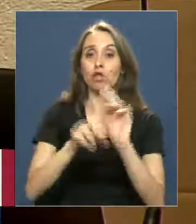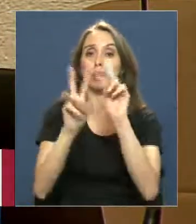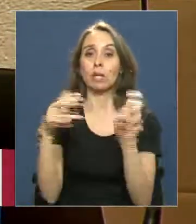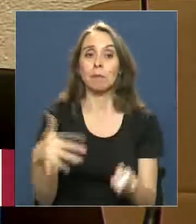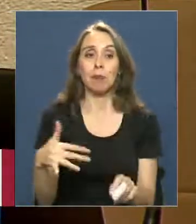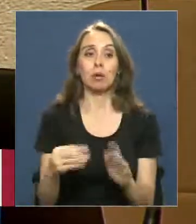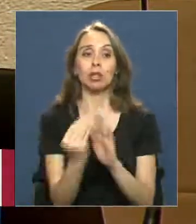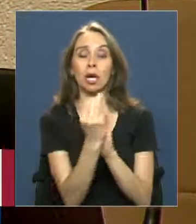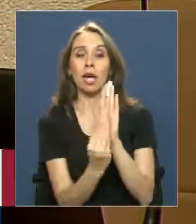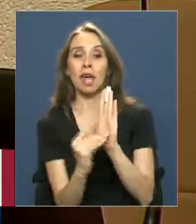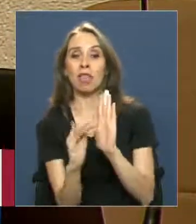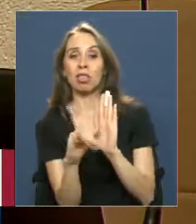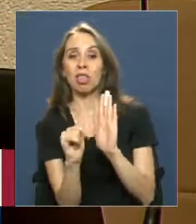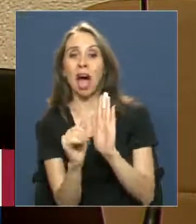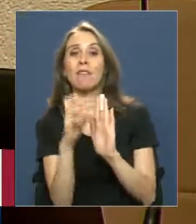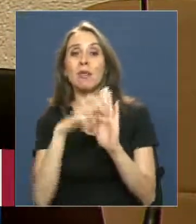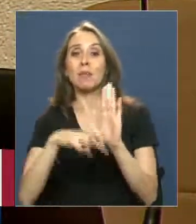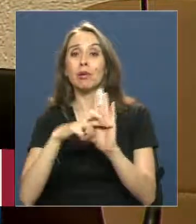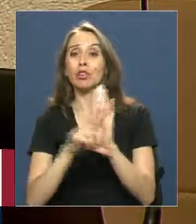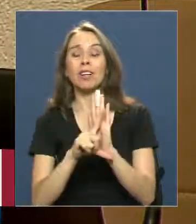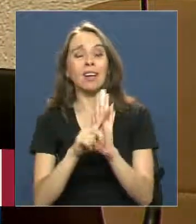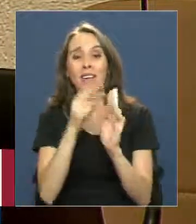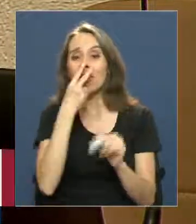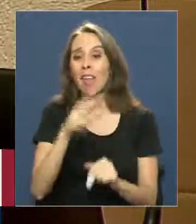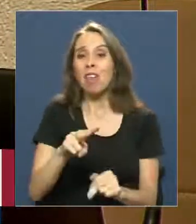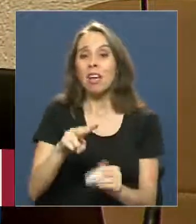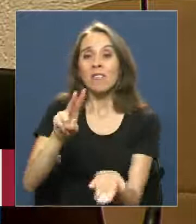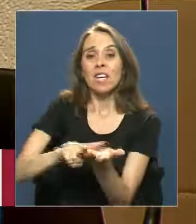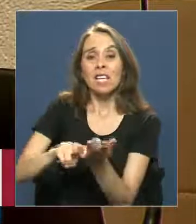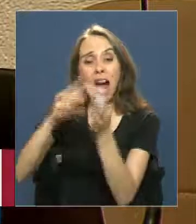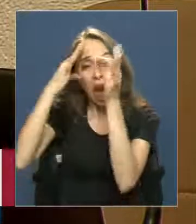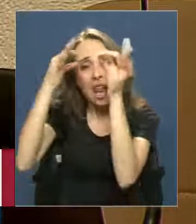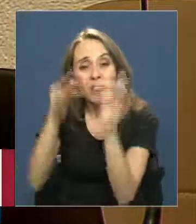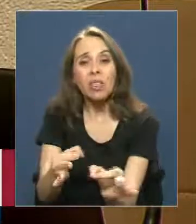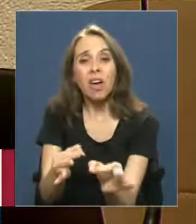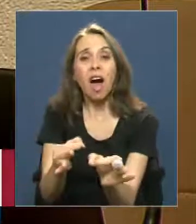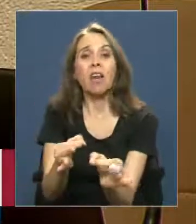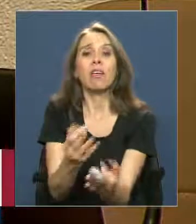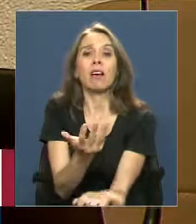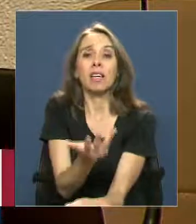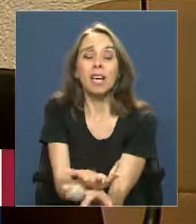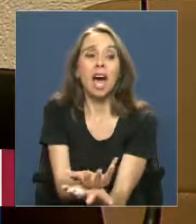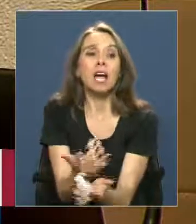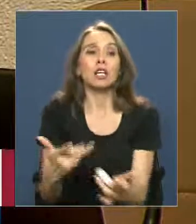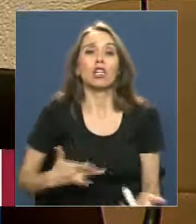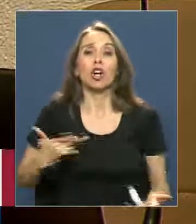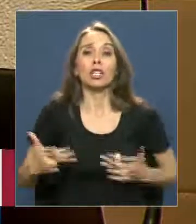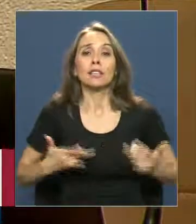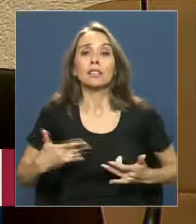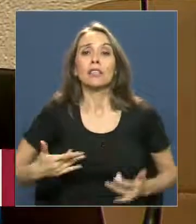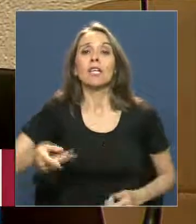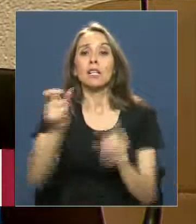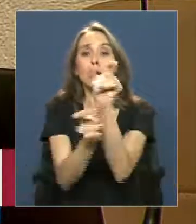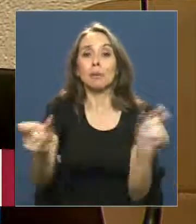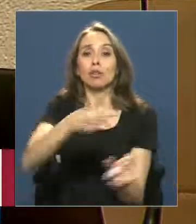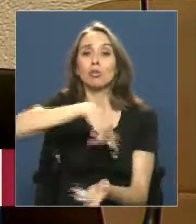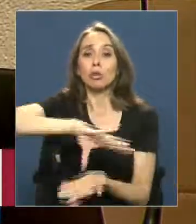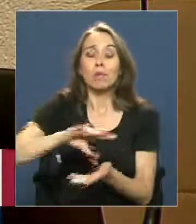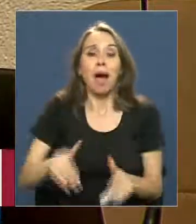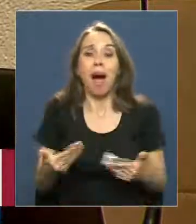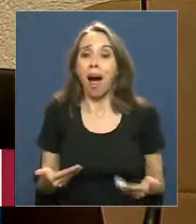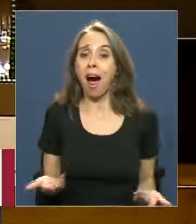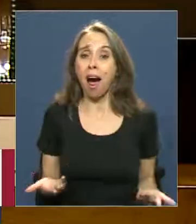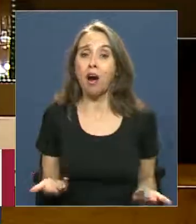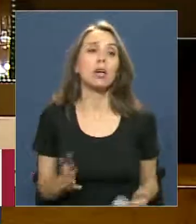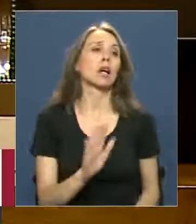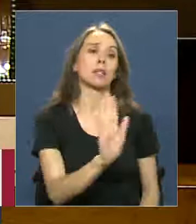esta tabla no corresponde a la realidad objetiva y al sentimiento que tiene nuestro país ahora. Entonces,